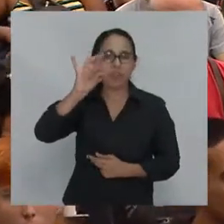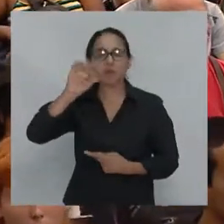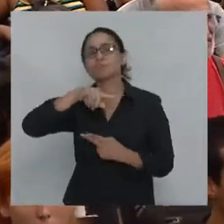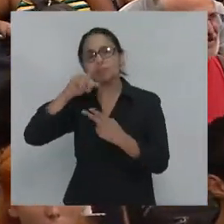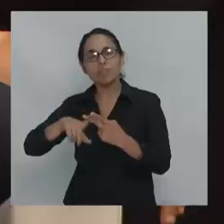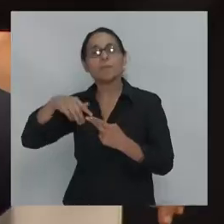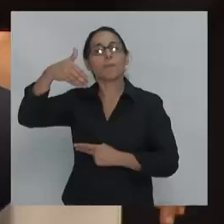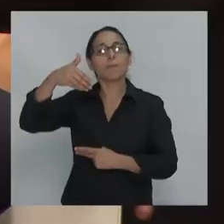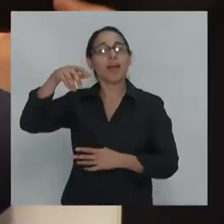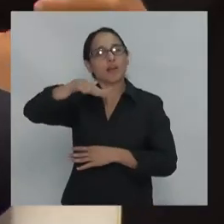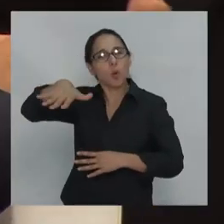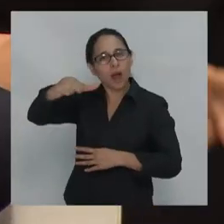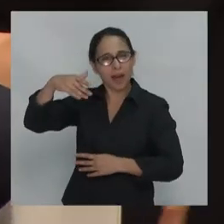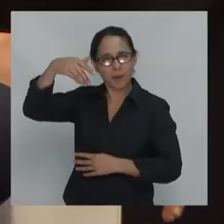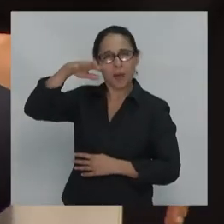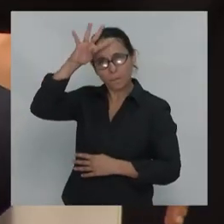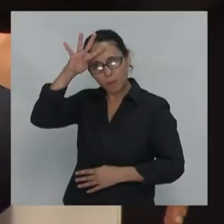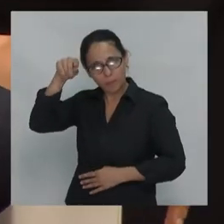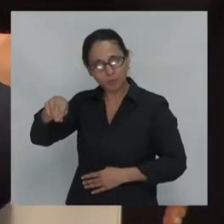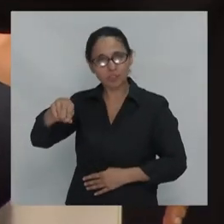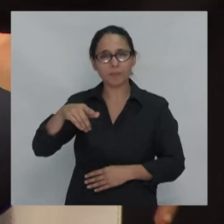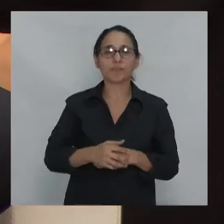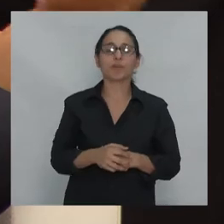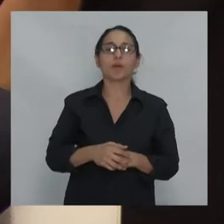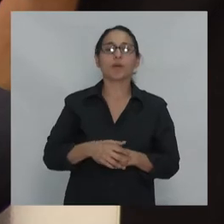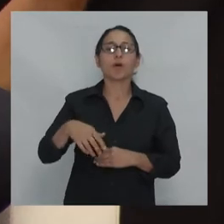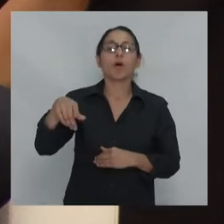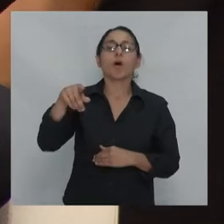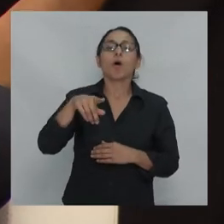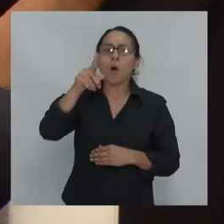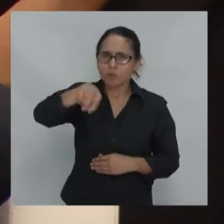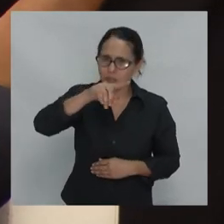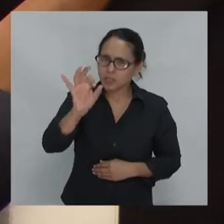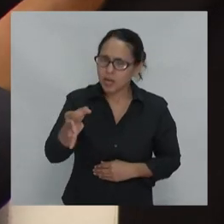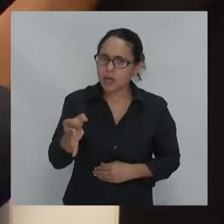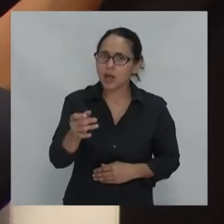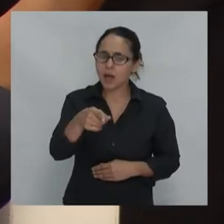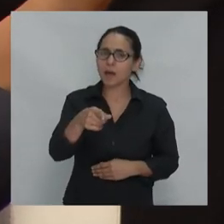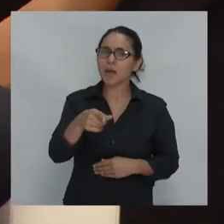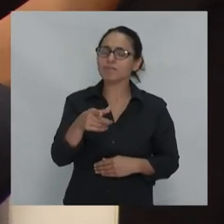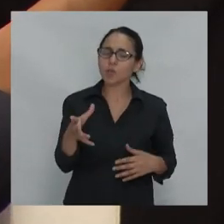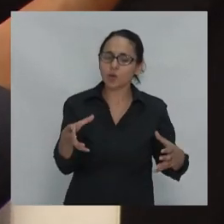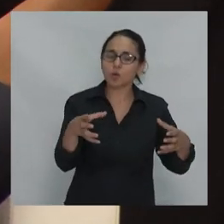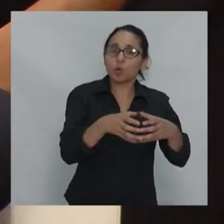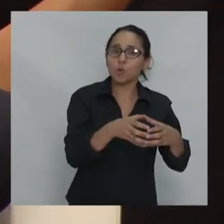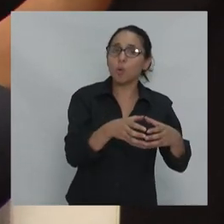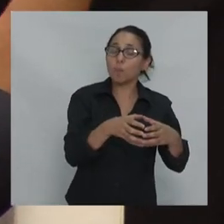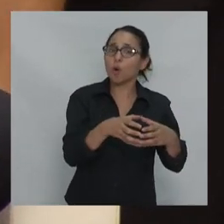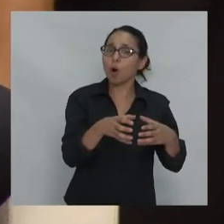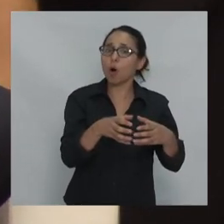con acuerdos de paz, cuántos líderes sociales han asesinado las fuerzas, los grupos